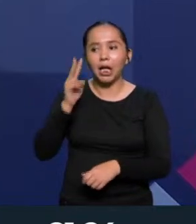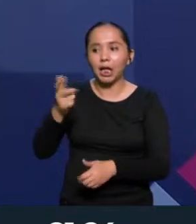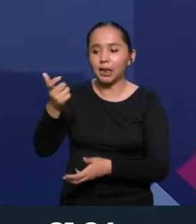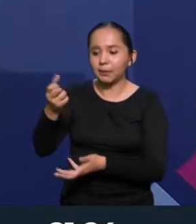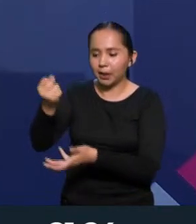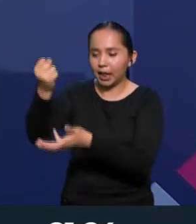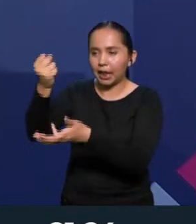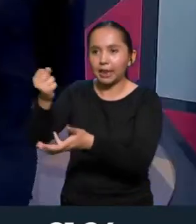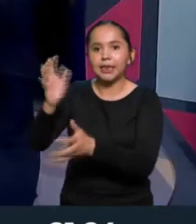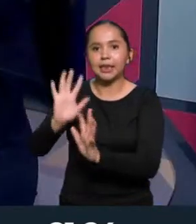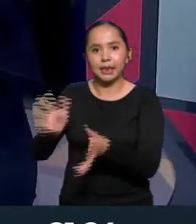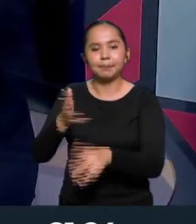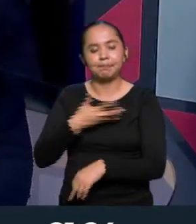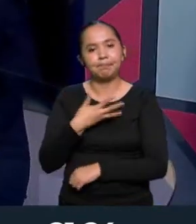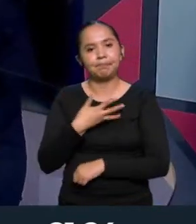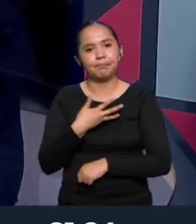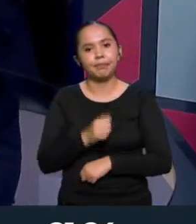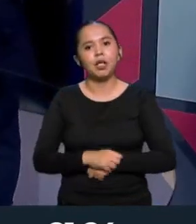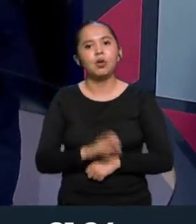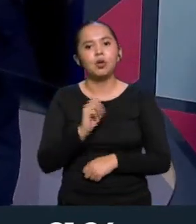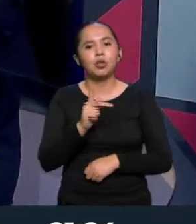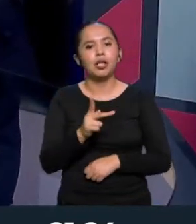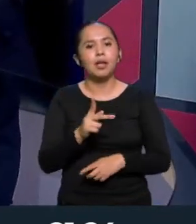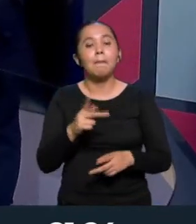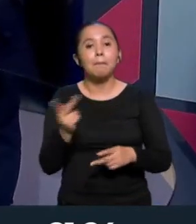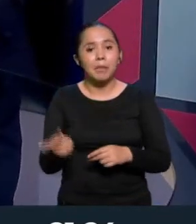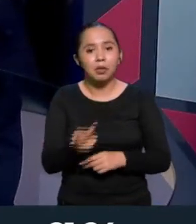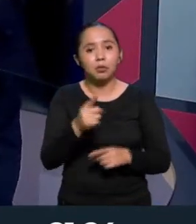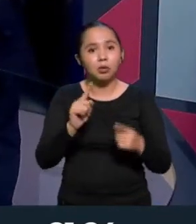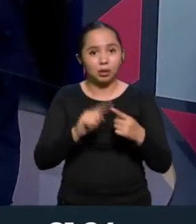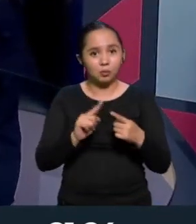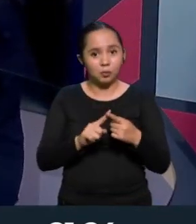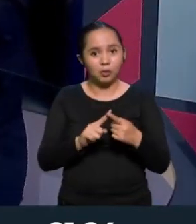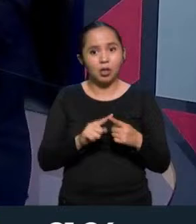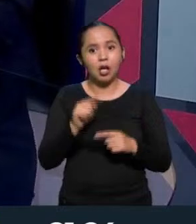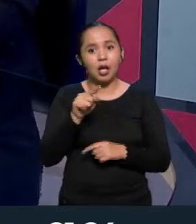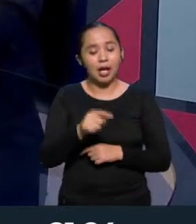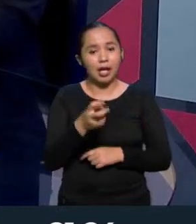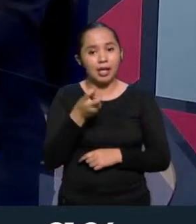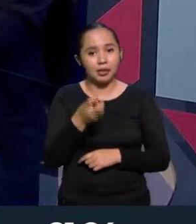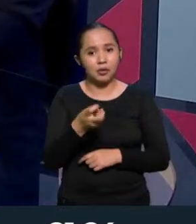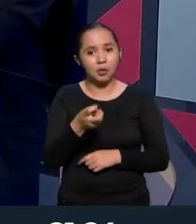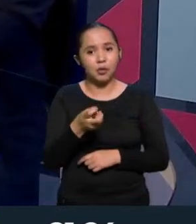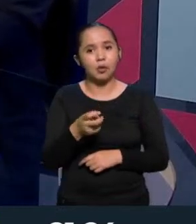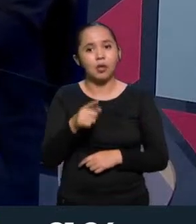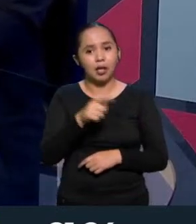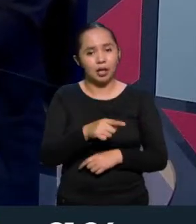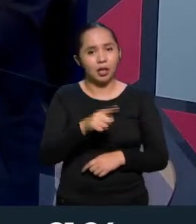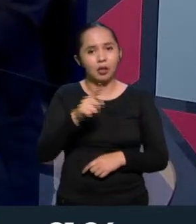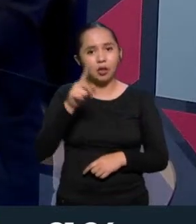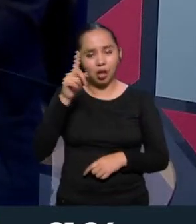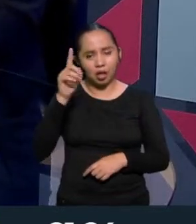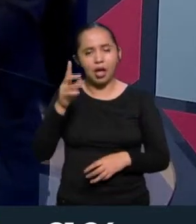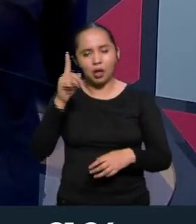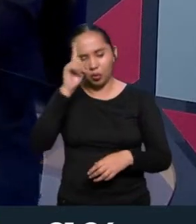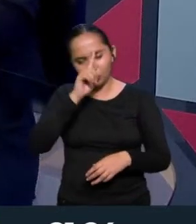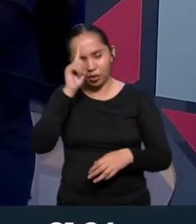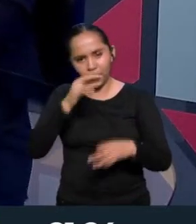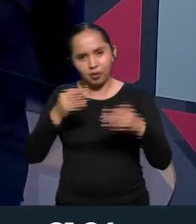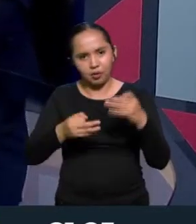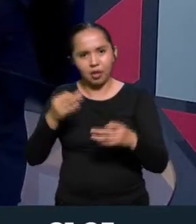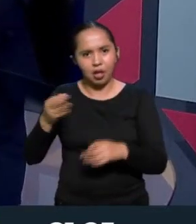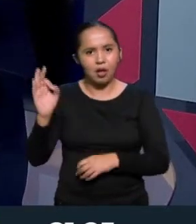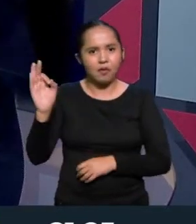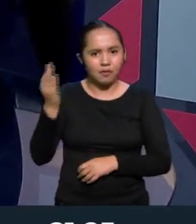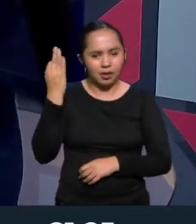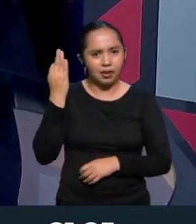Congreso. Ok, y la pregunta inicial, con las que empezamos, esto lo aprueba el Consejo de la Judicatura Federal, no hay